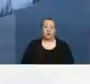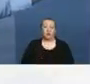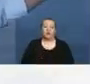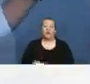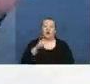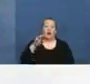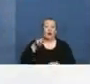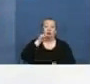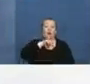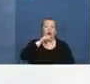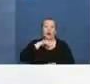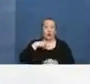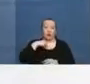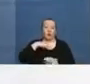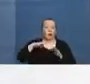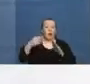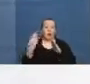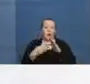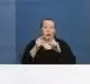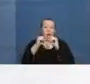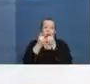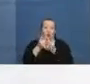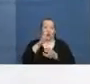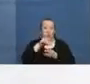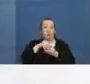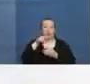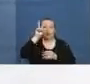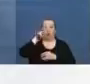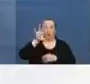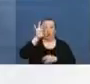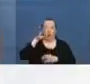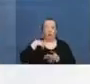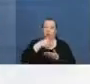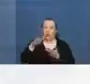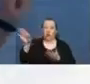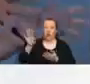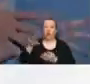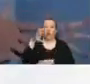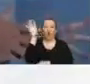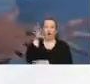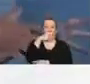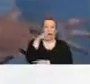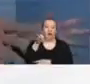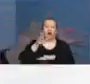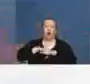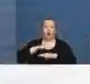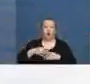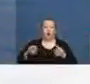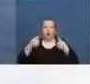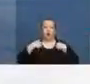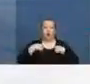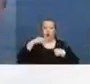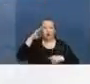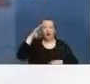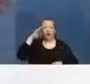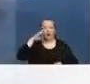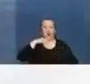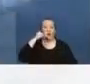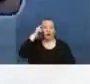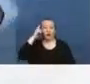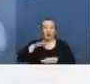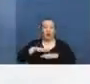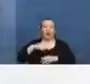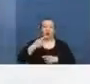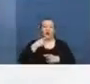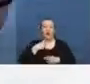mante del 2009 luego a proveer consume drogas elimine los radares y eso muestra la complicidad con narcotráfico y sembramos todo lo que